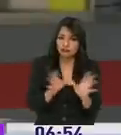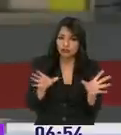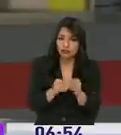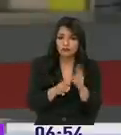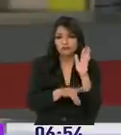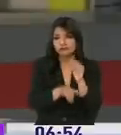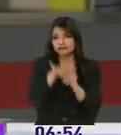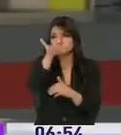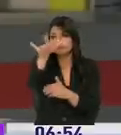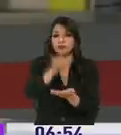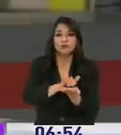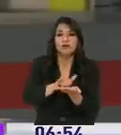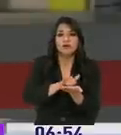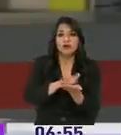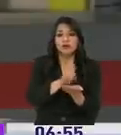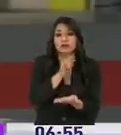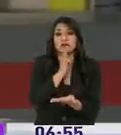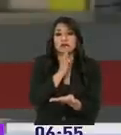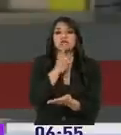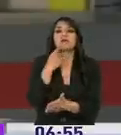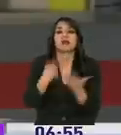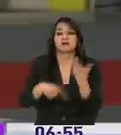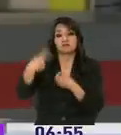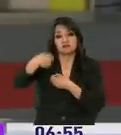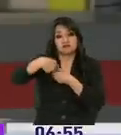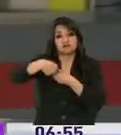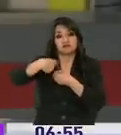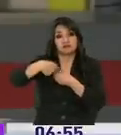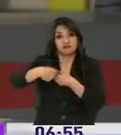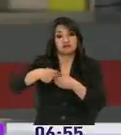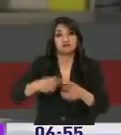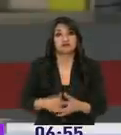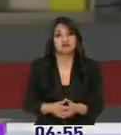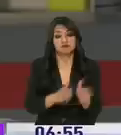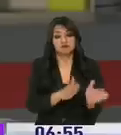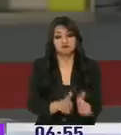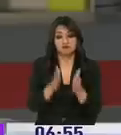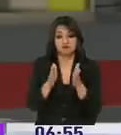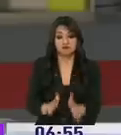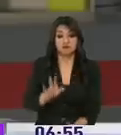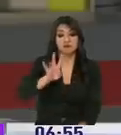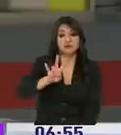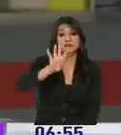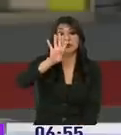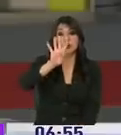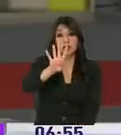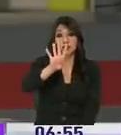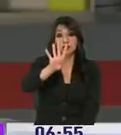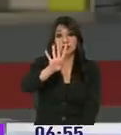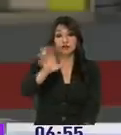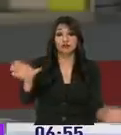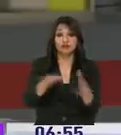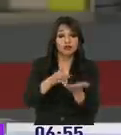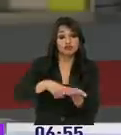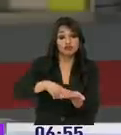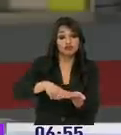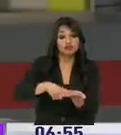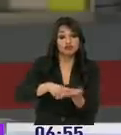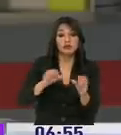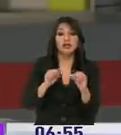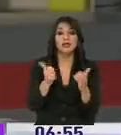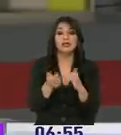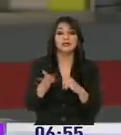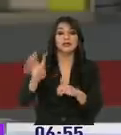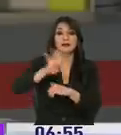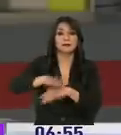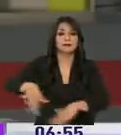a Nueva York, Estados Unidos, para participar en el periodo 74 de sesiones que tiene la Asamblea General de